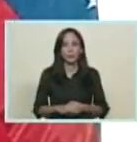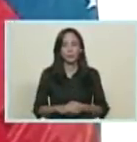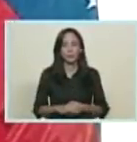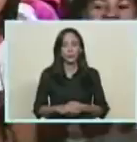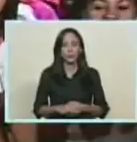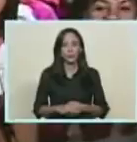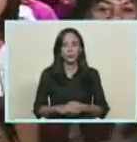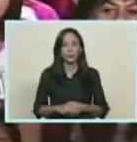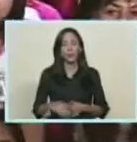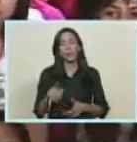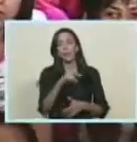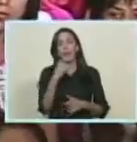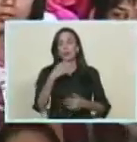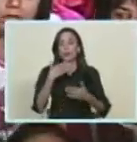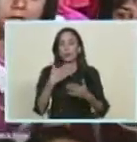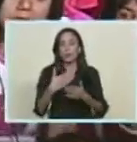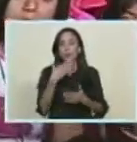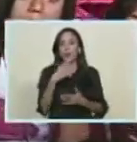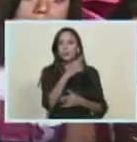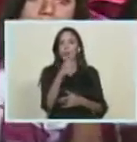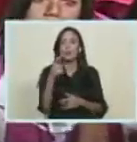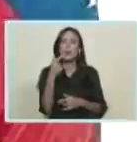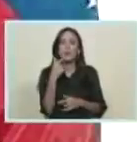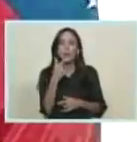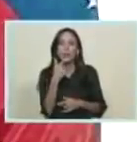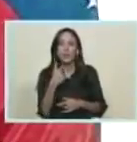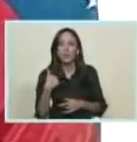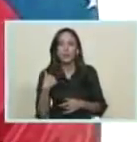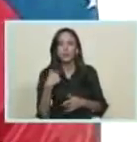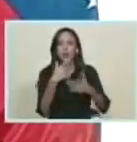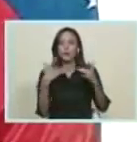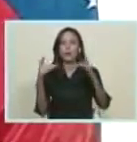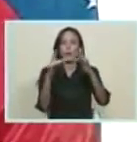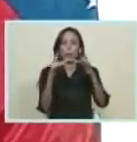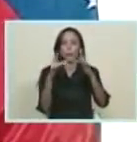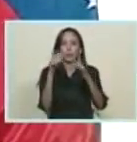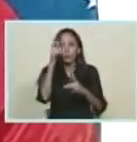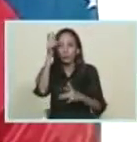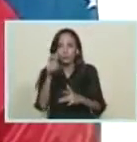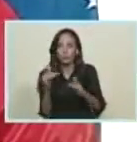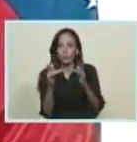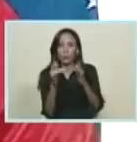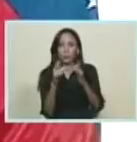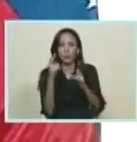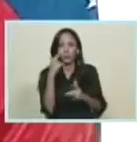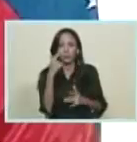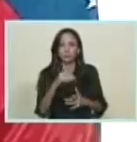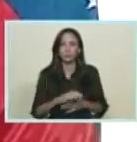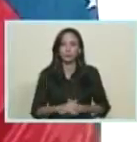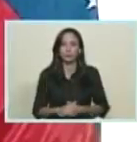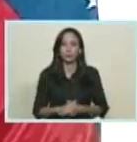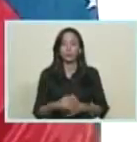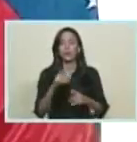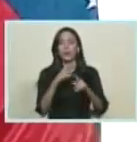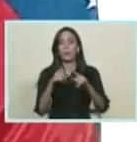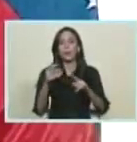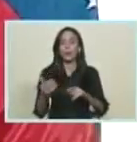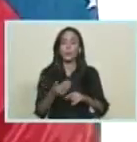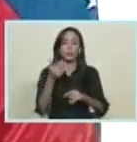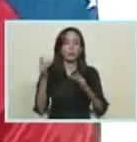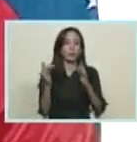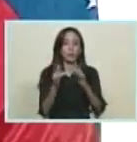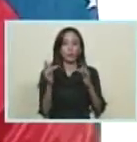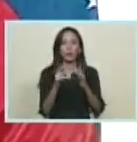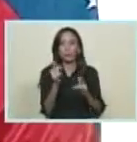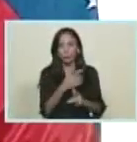Bueno, les doy las gracias. Mira, por aquí me dicen que tenemos un pase, pero es tan importante este pase que yo